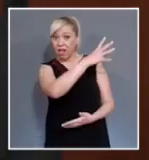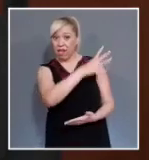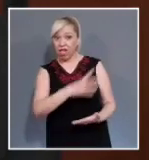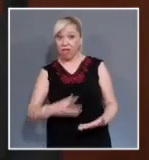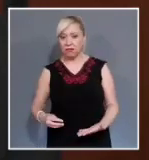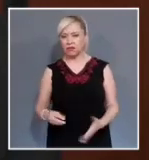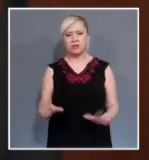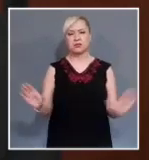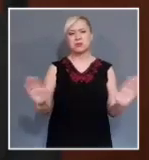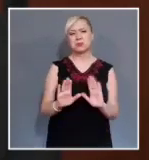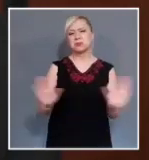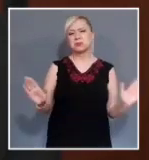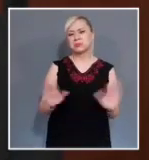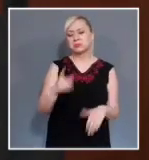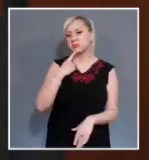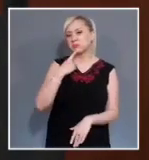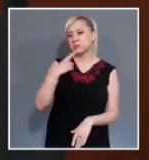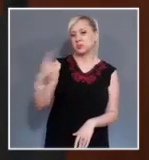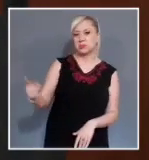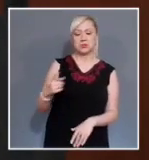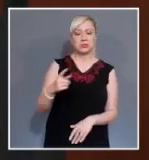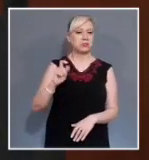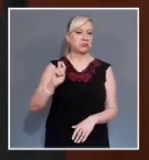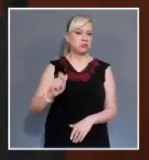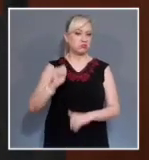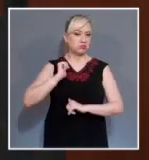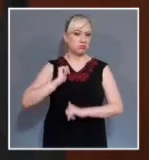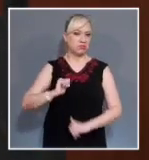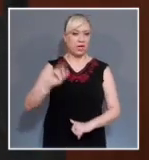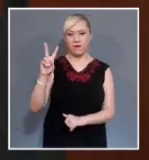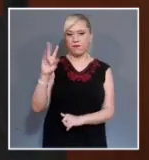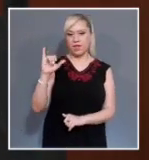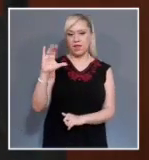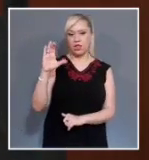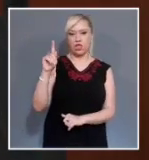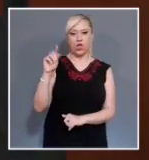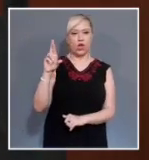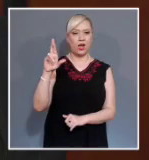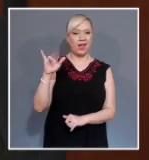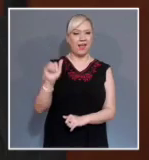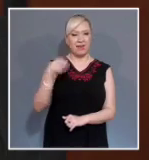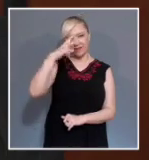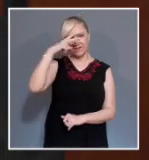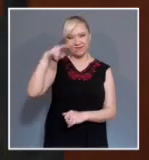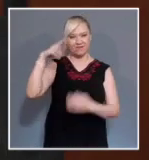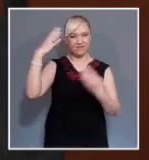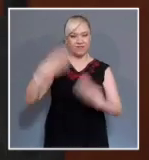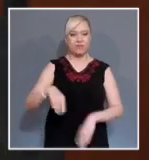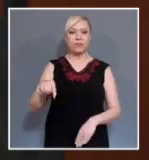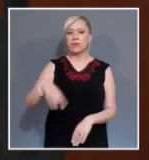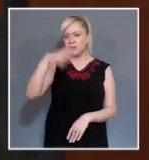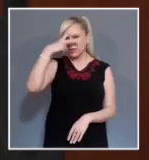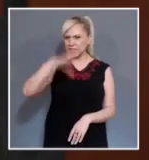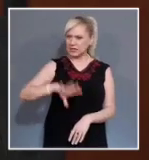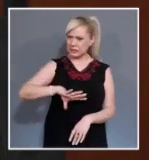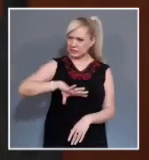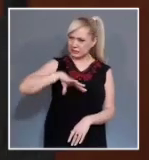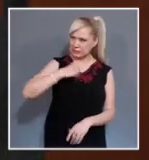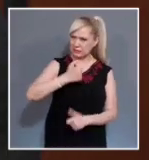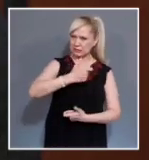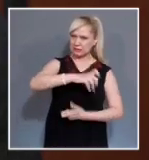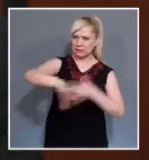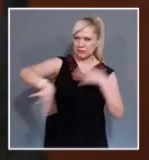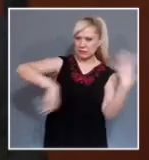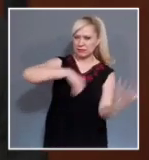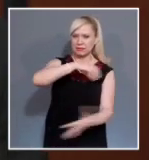Victoria Rodríguez Ceja la economía mexicana ha estado muy resiliente tanto los datos del cierre del año